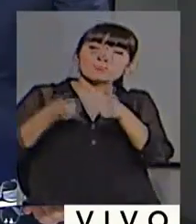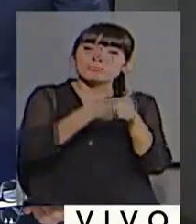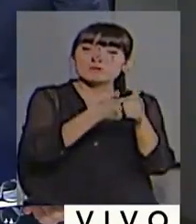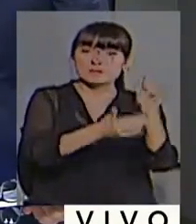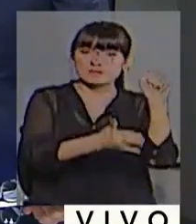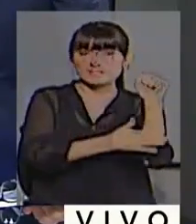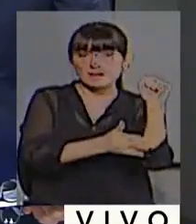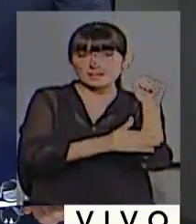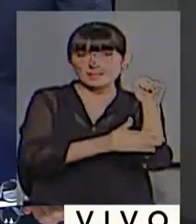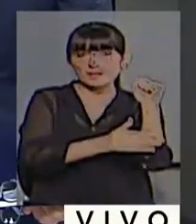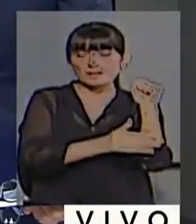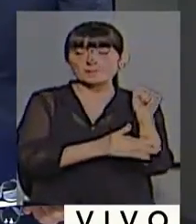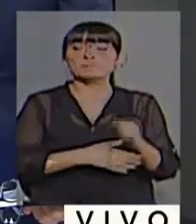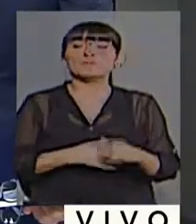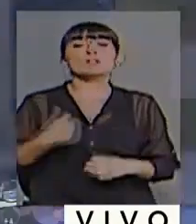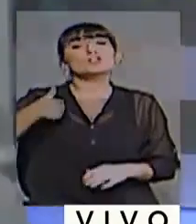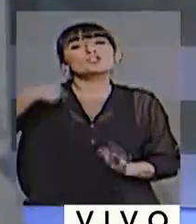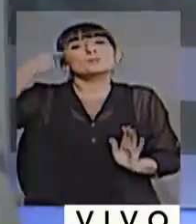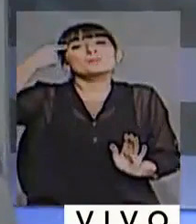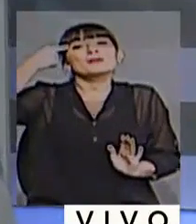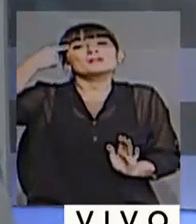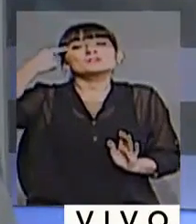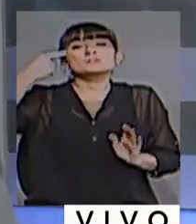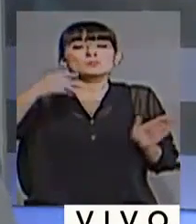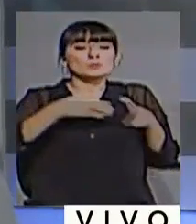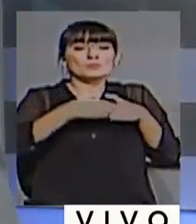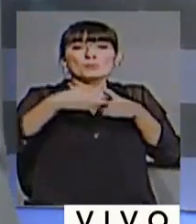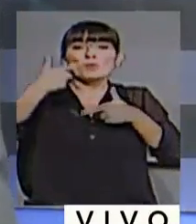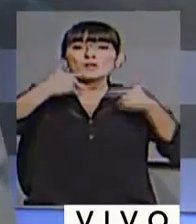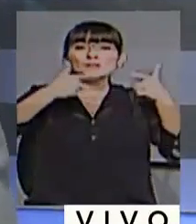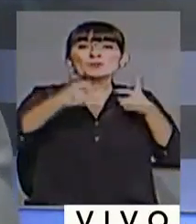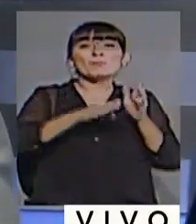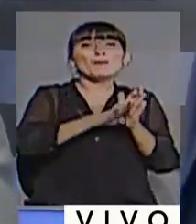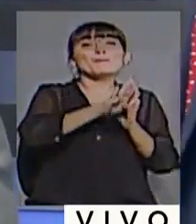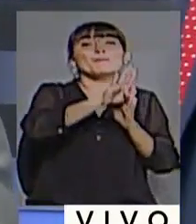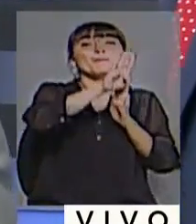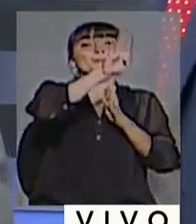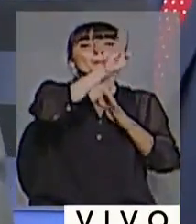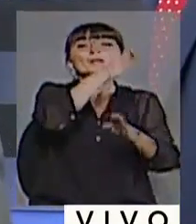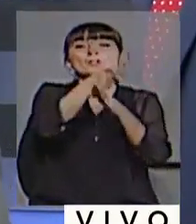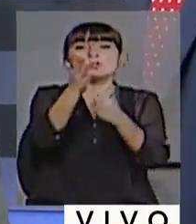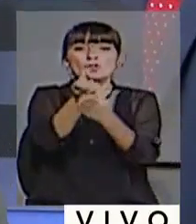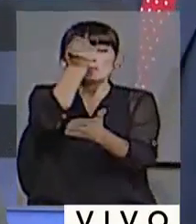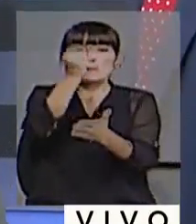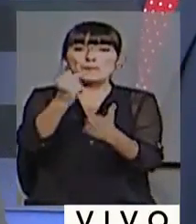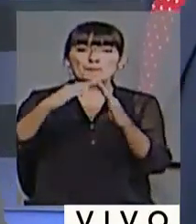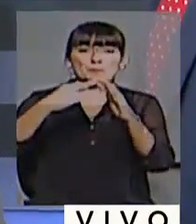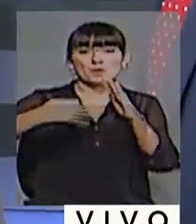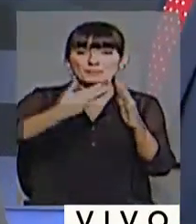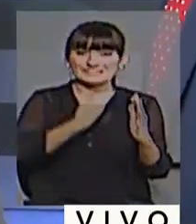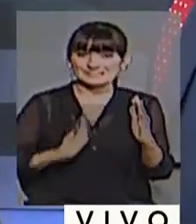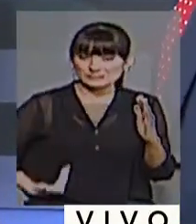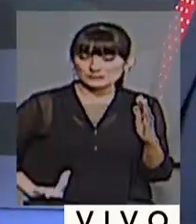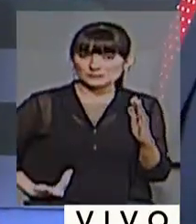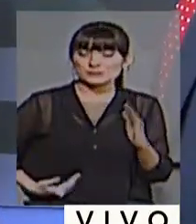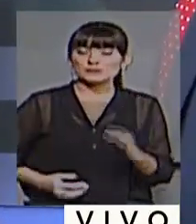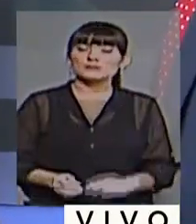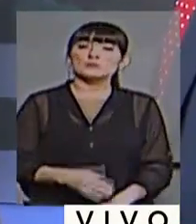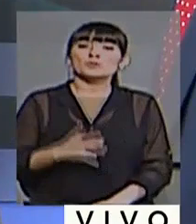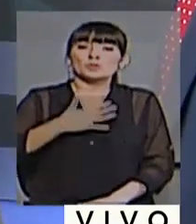sectores más progresistas a la moneda y que estuvieron a cargo de reformas y que tienen otra vez. Pero ¿sabes qué? Me gustaría hacerte un